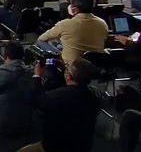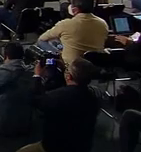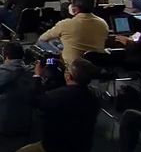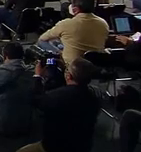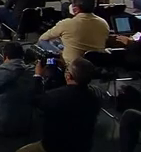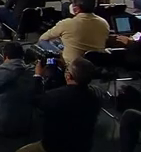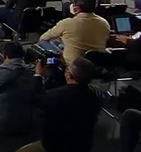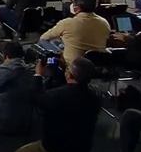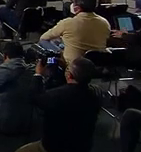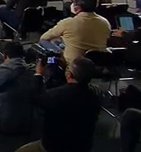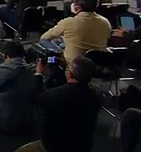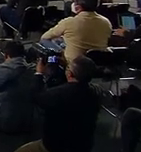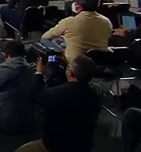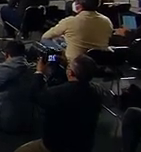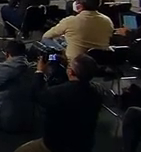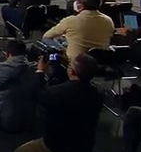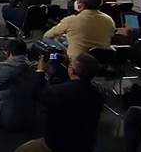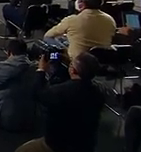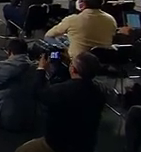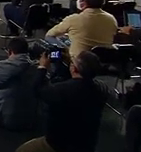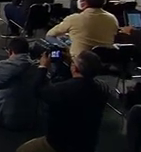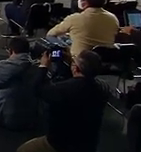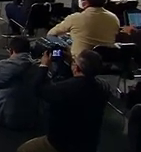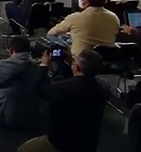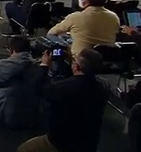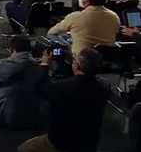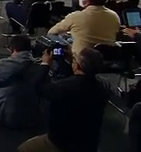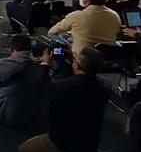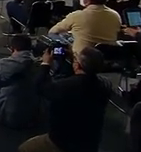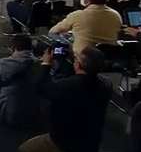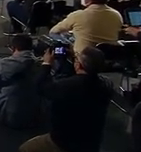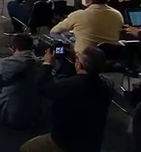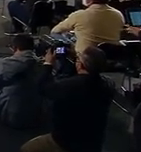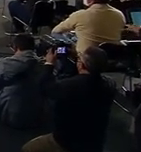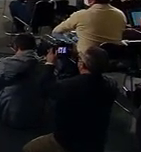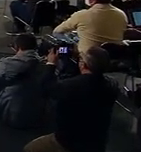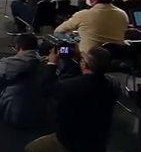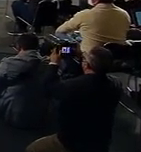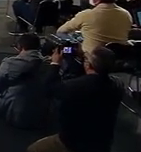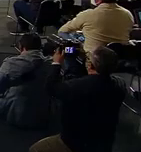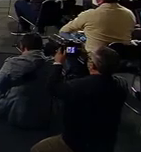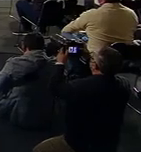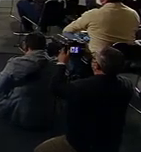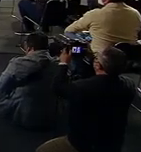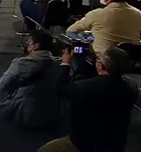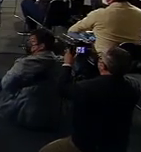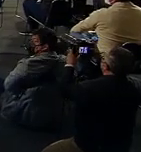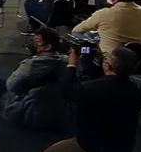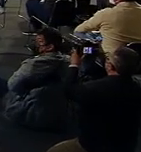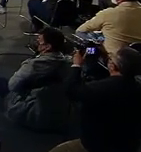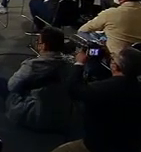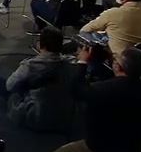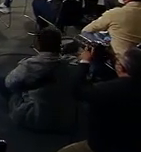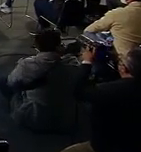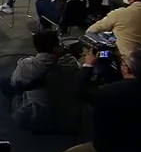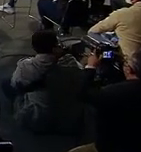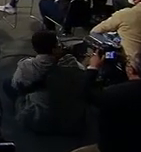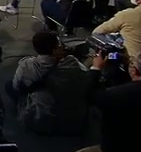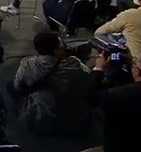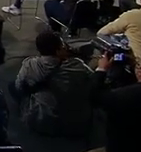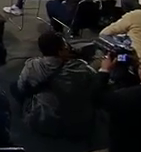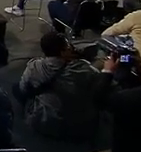fiesta cubana. Que el Altísimo nos proteja a todos.